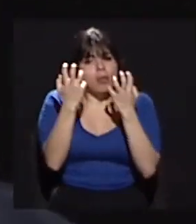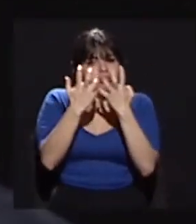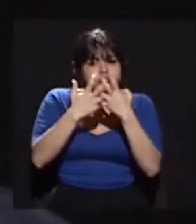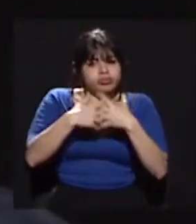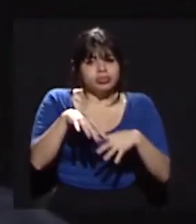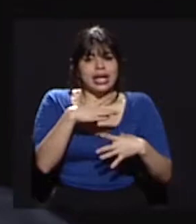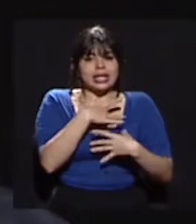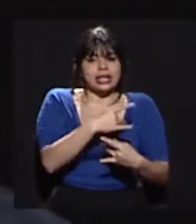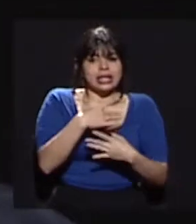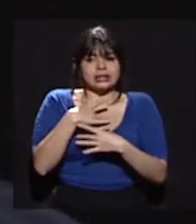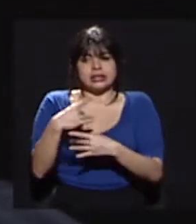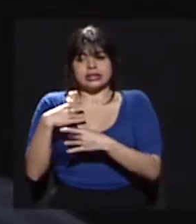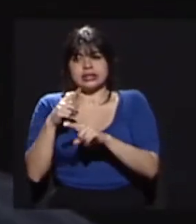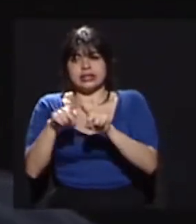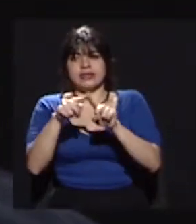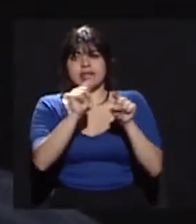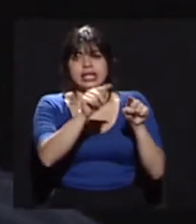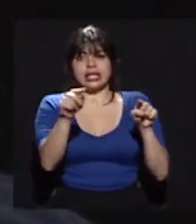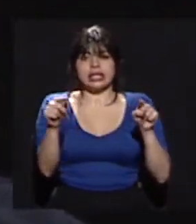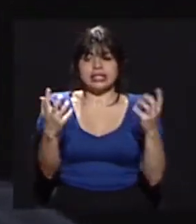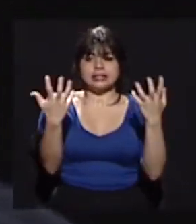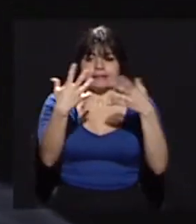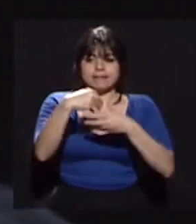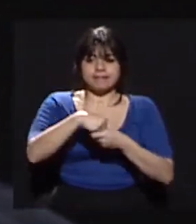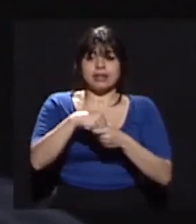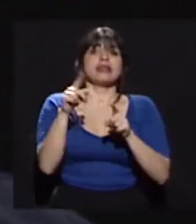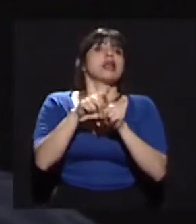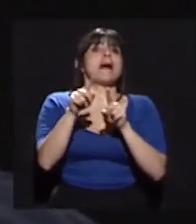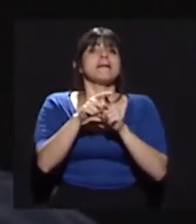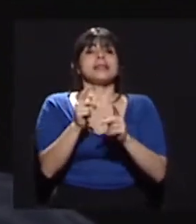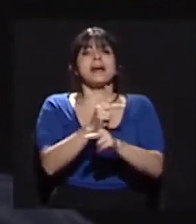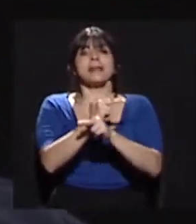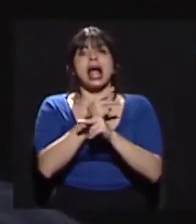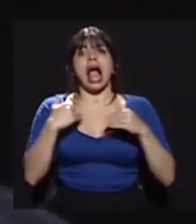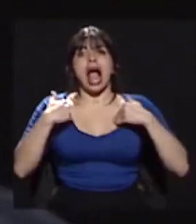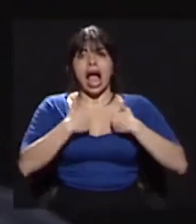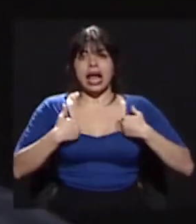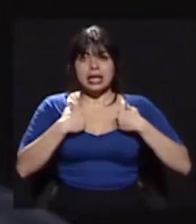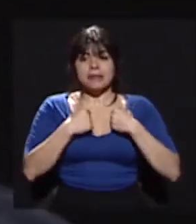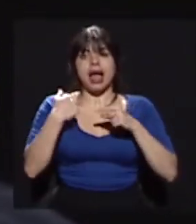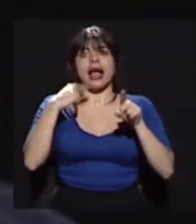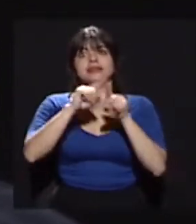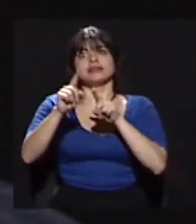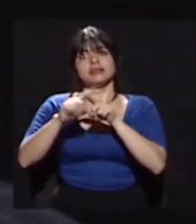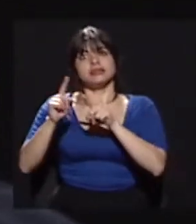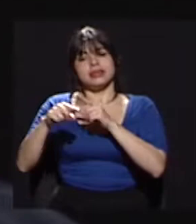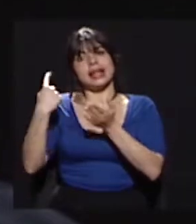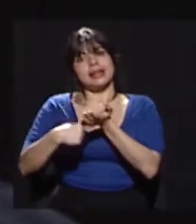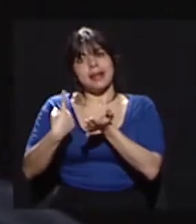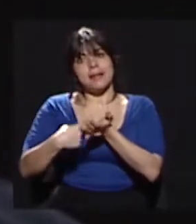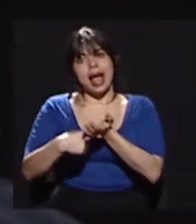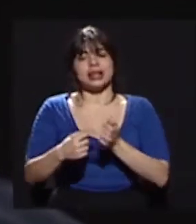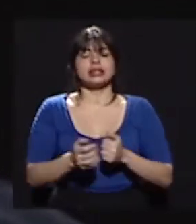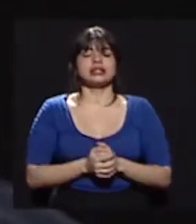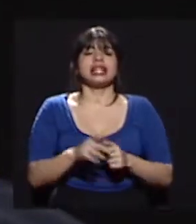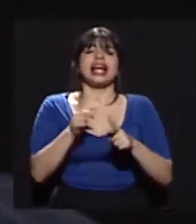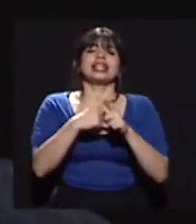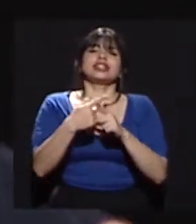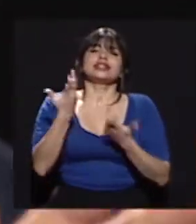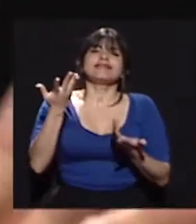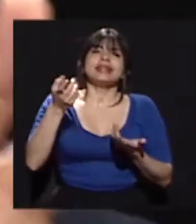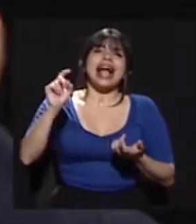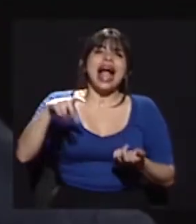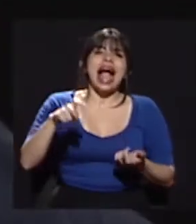intereses de unas partes y otras está el tema del bienestar animal que eso también plantea otra serie de debates etcétera entonces aquí